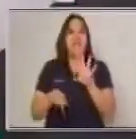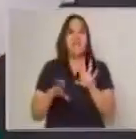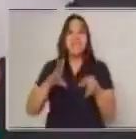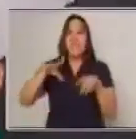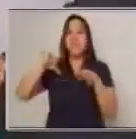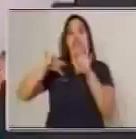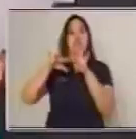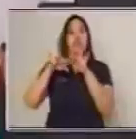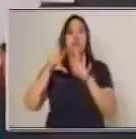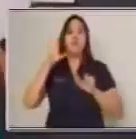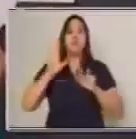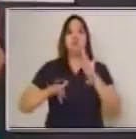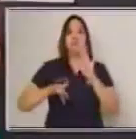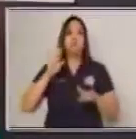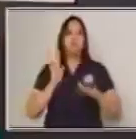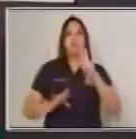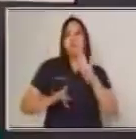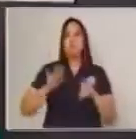sea, hace esto.